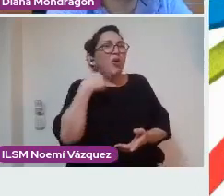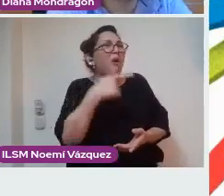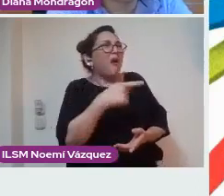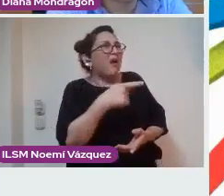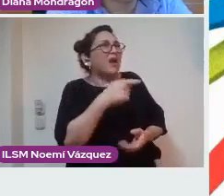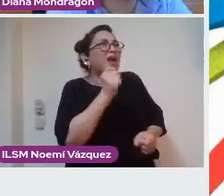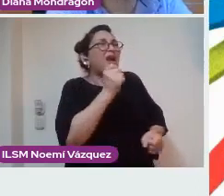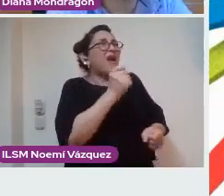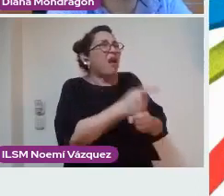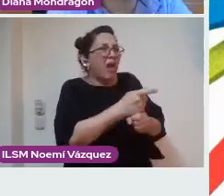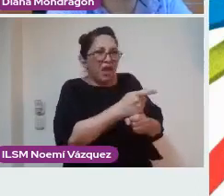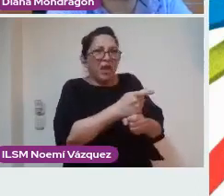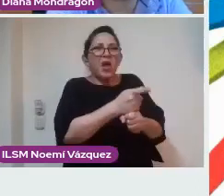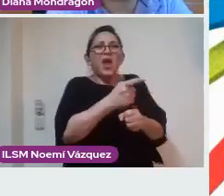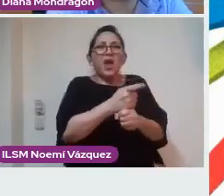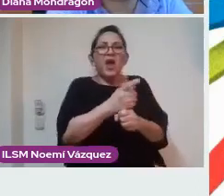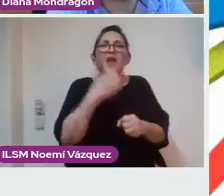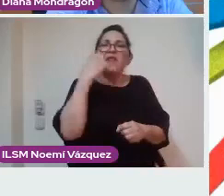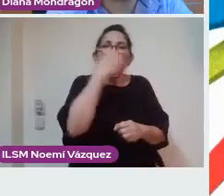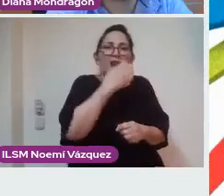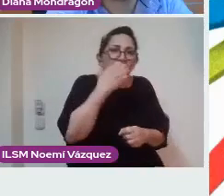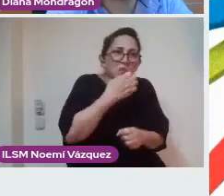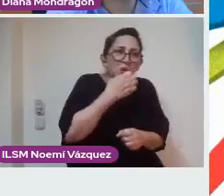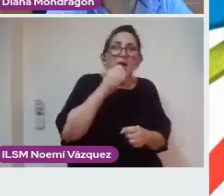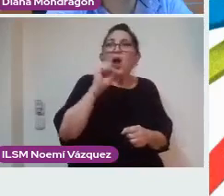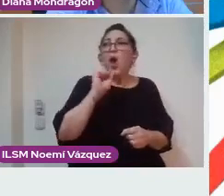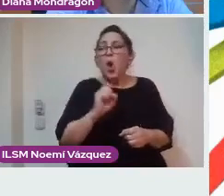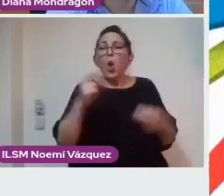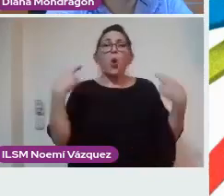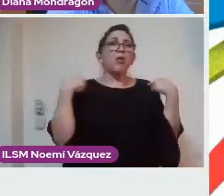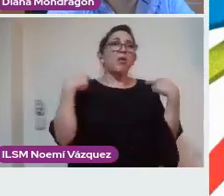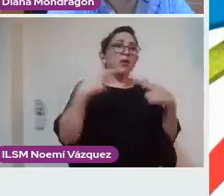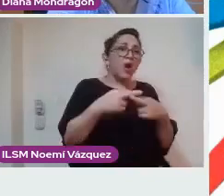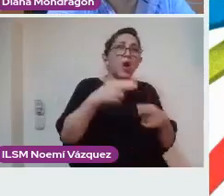de la familia con la que estoy trabajando?